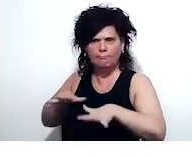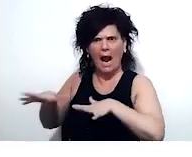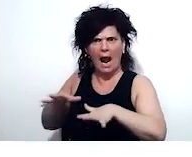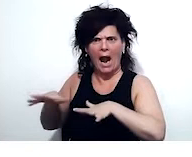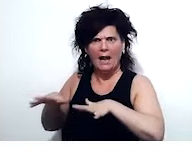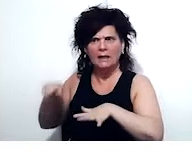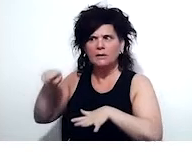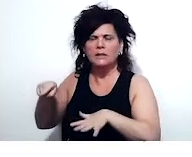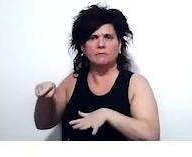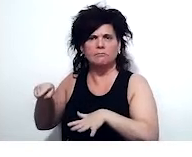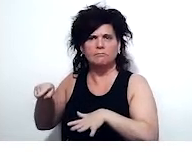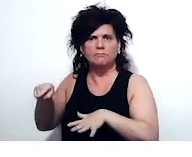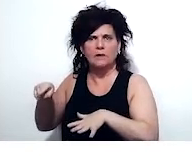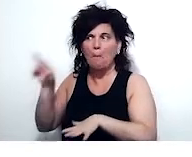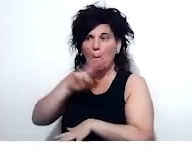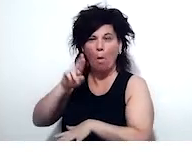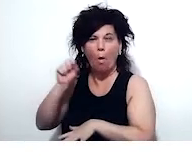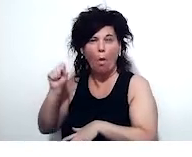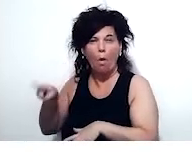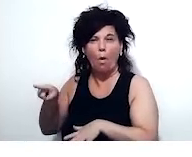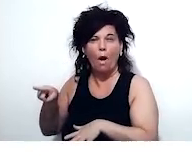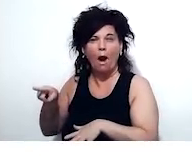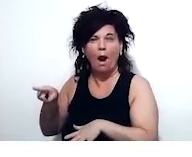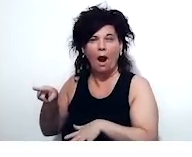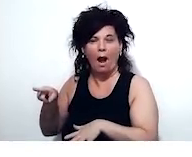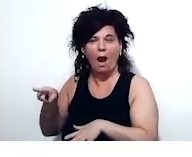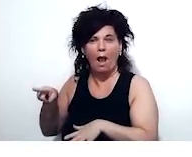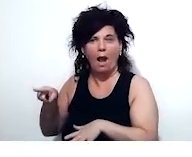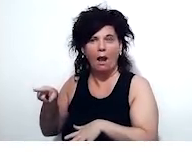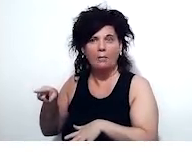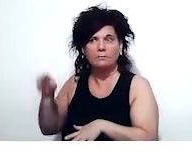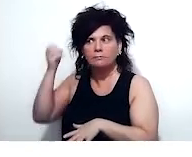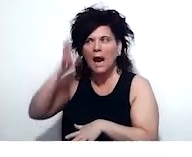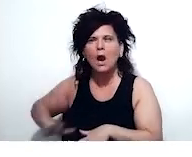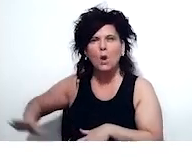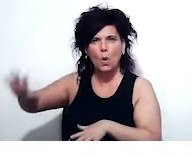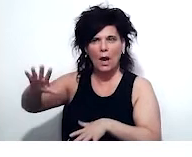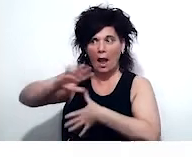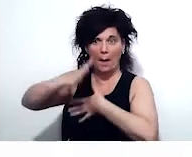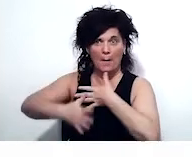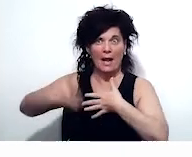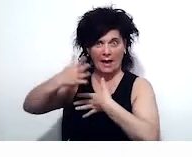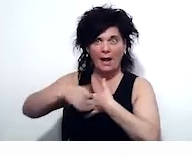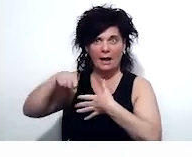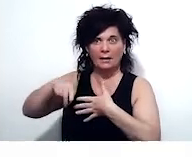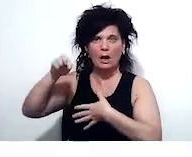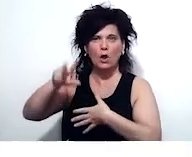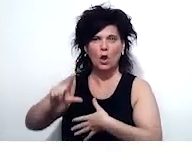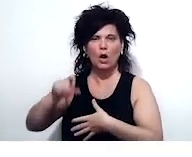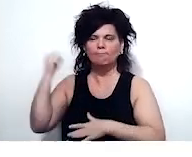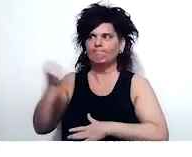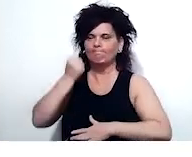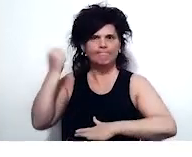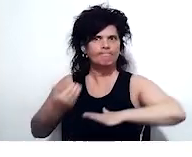son contabilizadas como productoras agrícolas. O sea, las mujeres tienen en la ruralidad de América Latina un rol